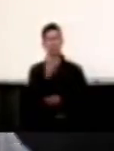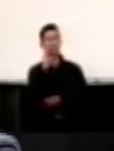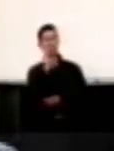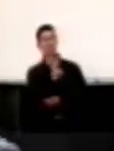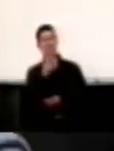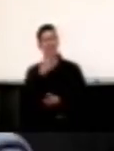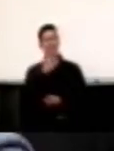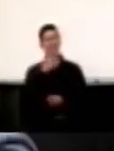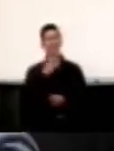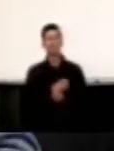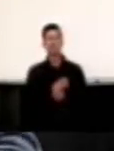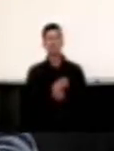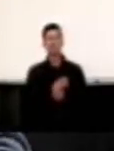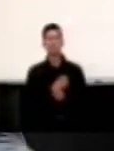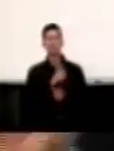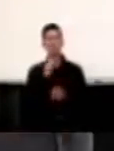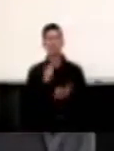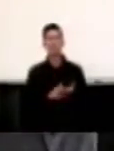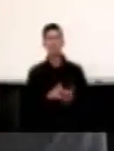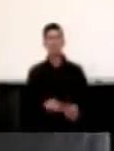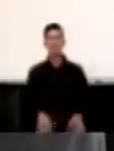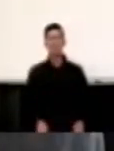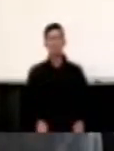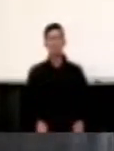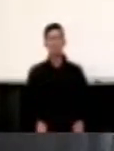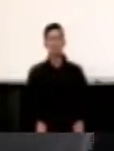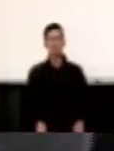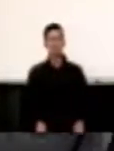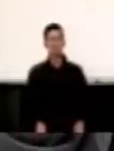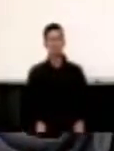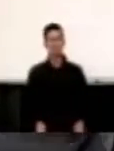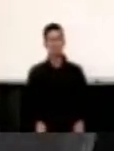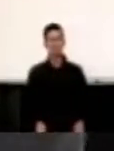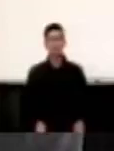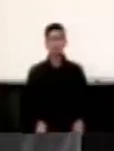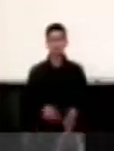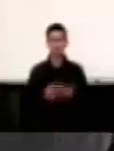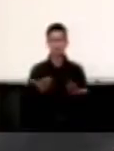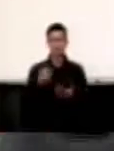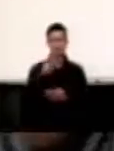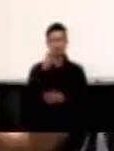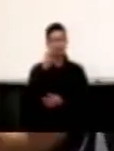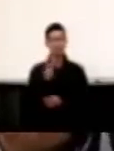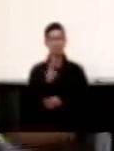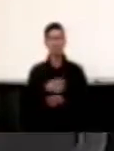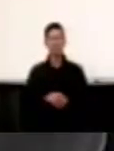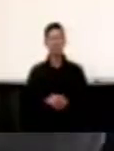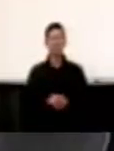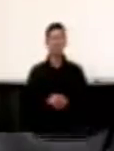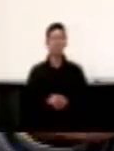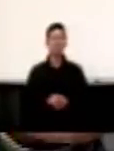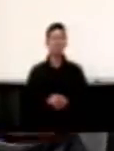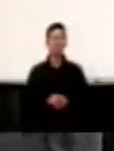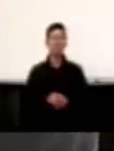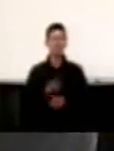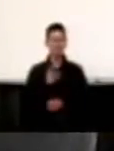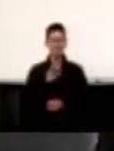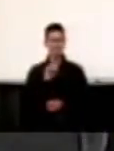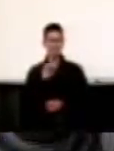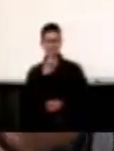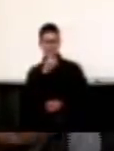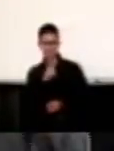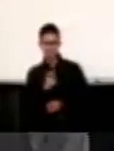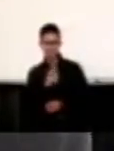mal recuerdo. Y ahora tenemos lo que todos los presidentes habían pedido, desde Fox,